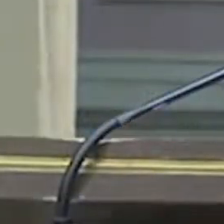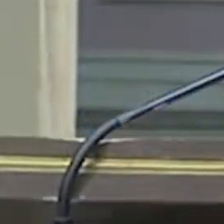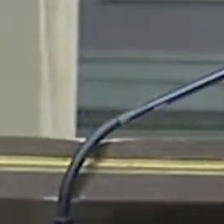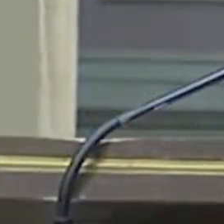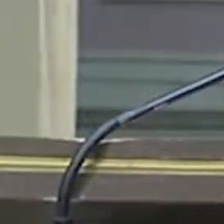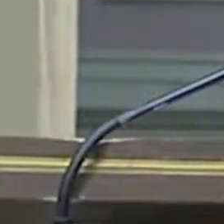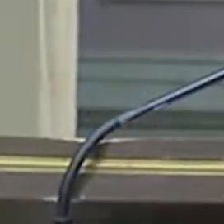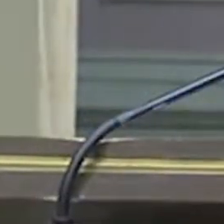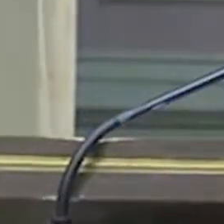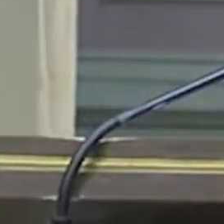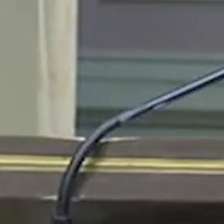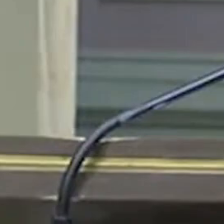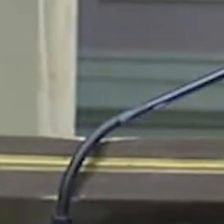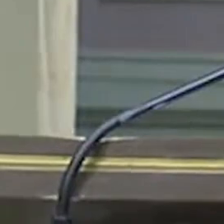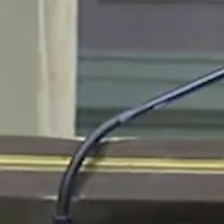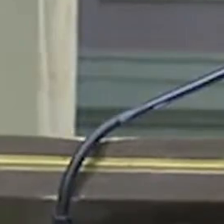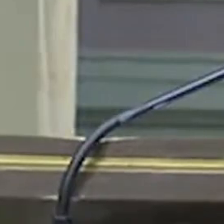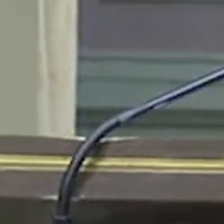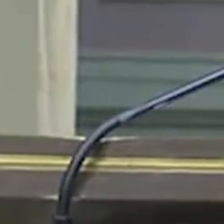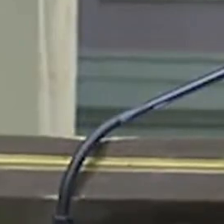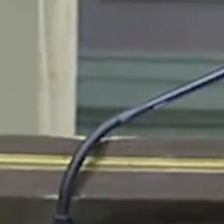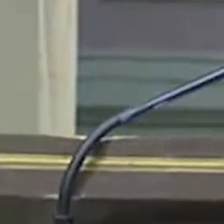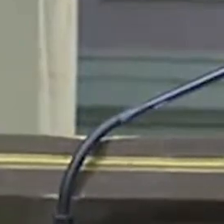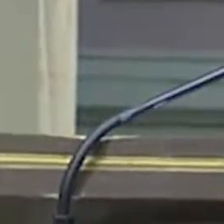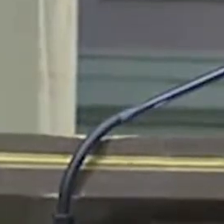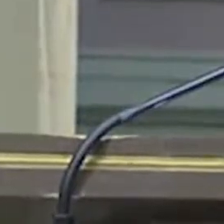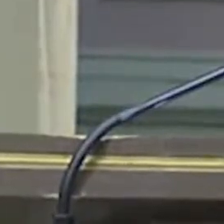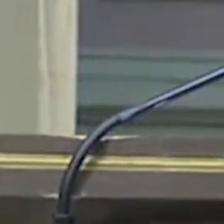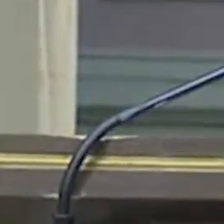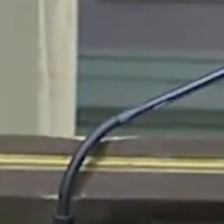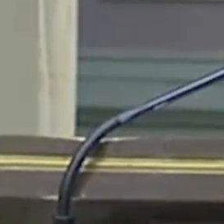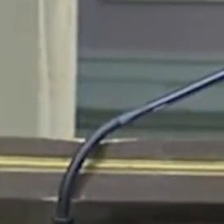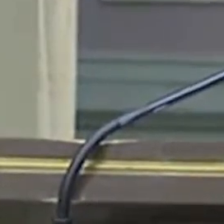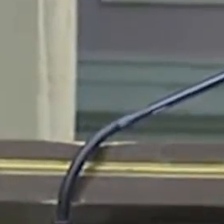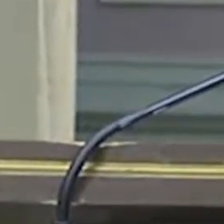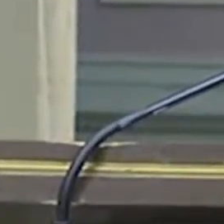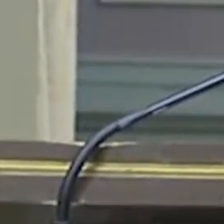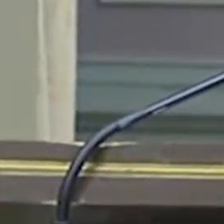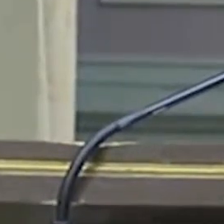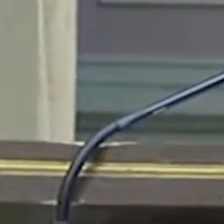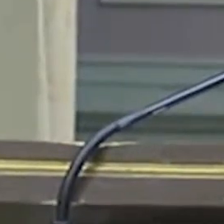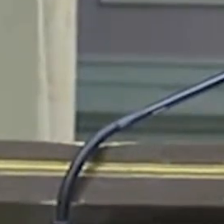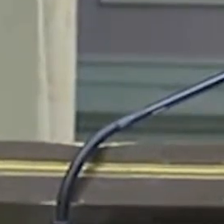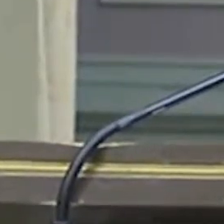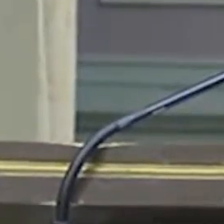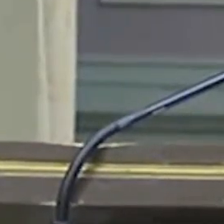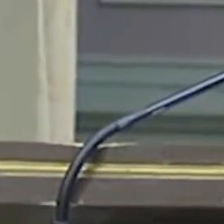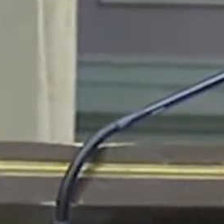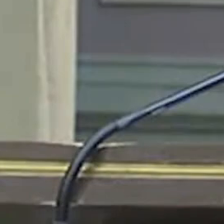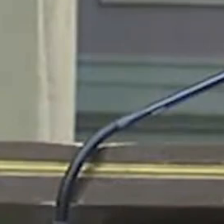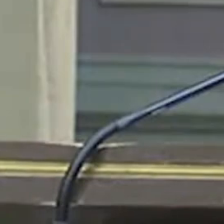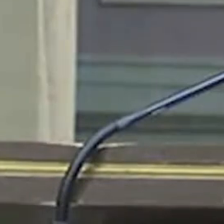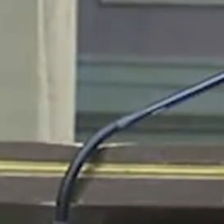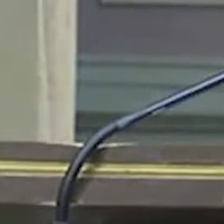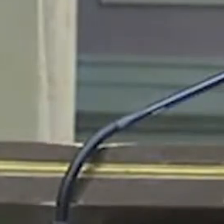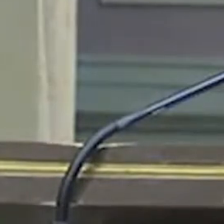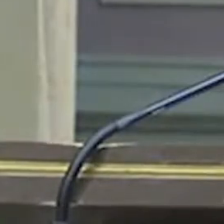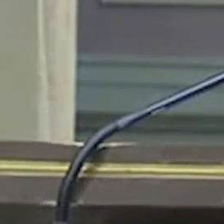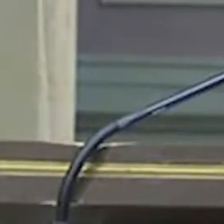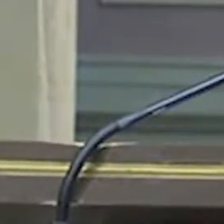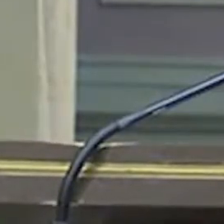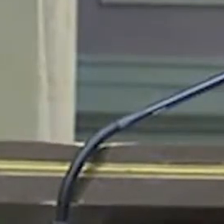Por su compromiso, y por su compromiso no nada más con Puebla, sino con el país.